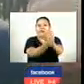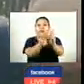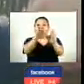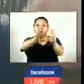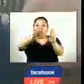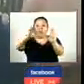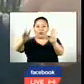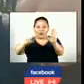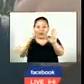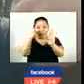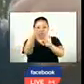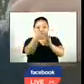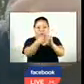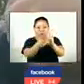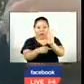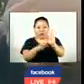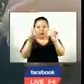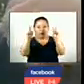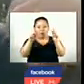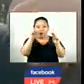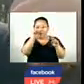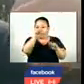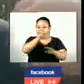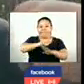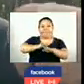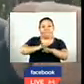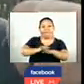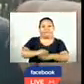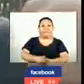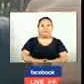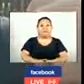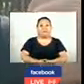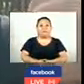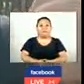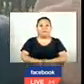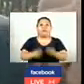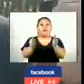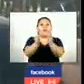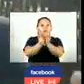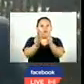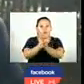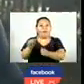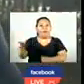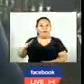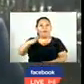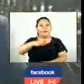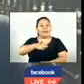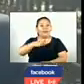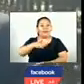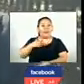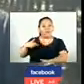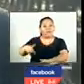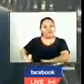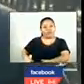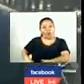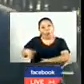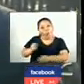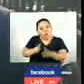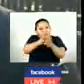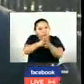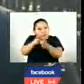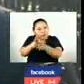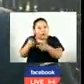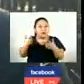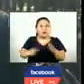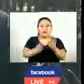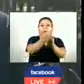reguladora de quedas relativas a las drogas y perjuicio de la salud pública el delito de detenencia aportación conducción de armas de guerra de conformidad al artículo